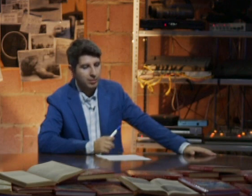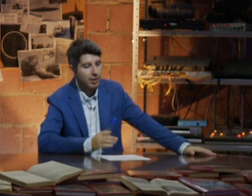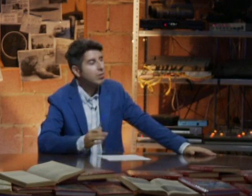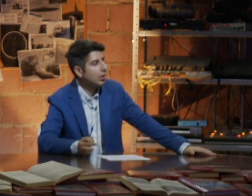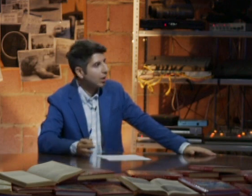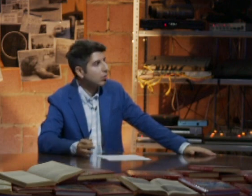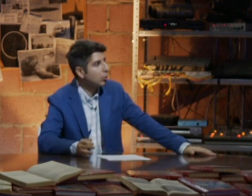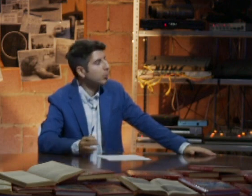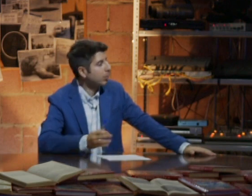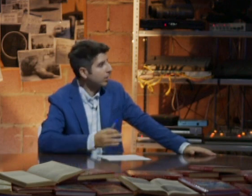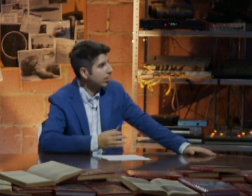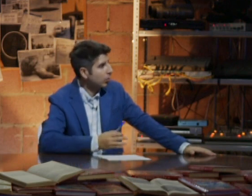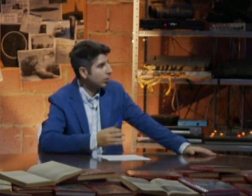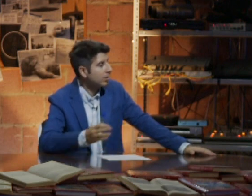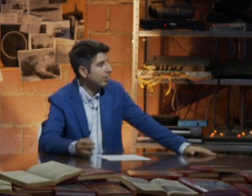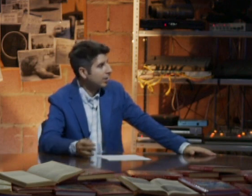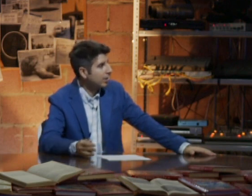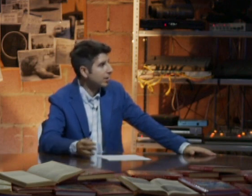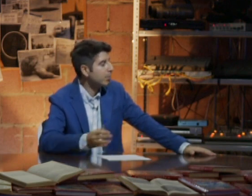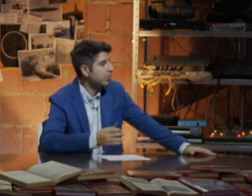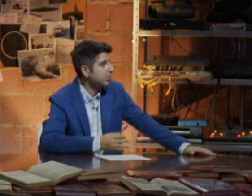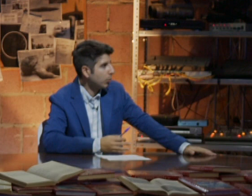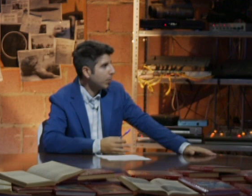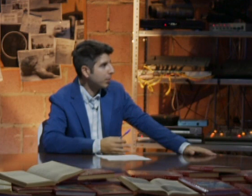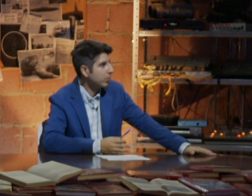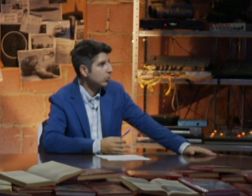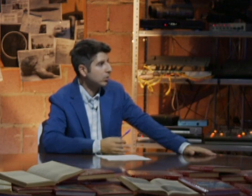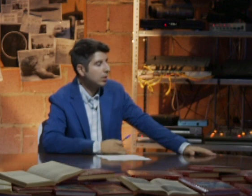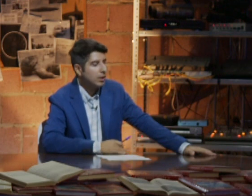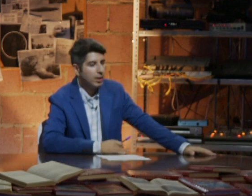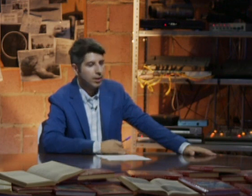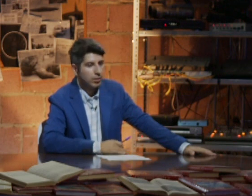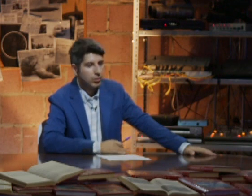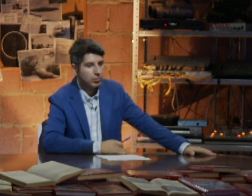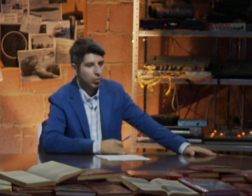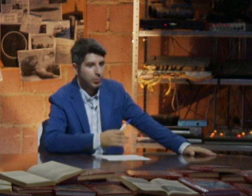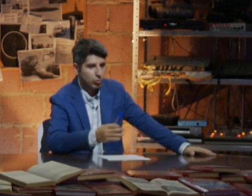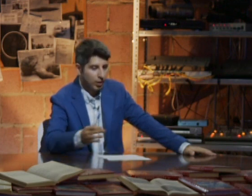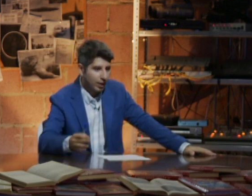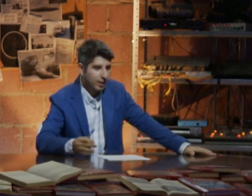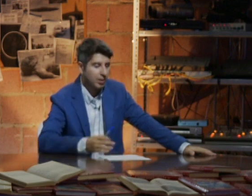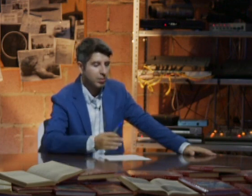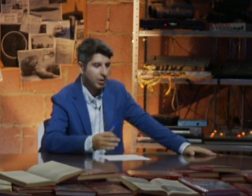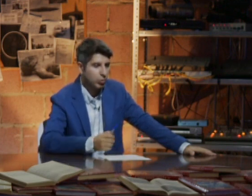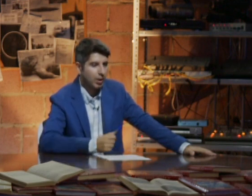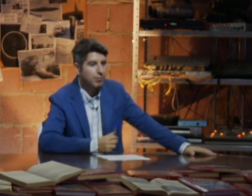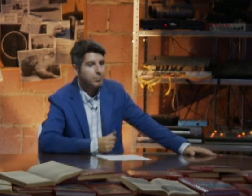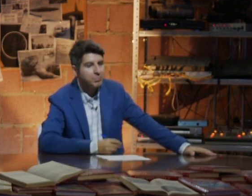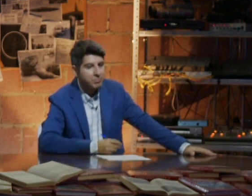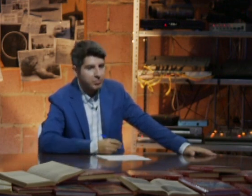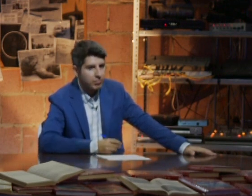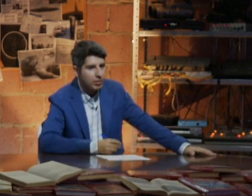el estar encerrado, ¿no? O gente que ya tenía problemas previos con respecto a estar encerrado y